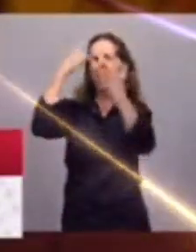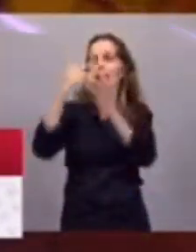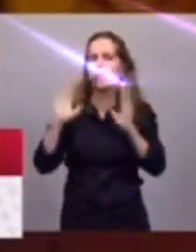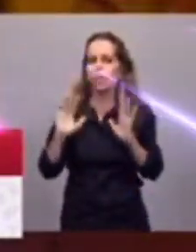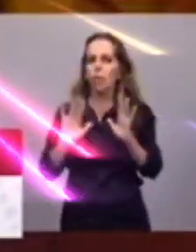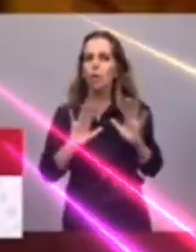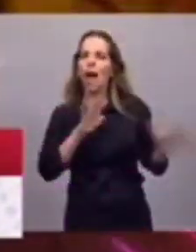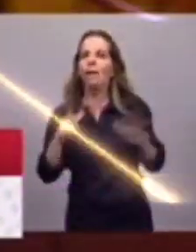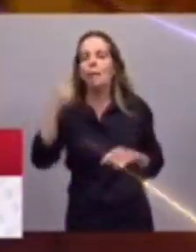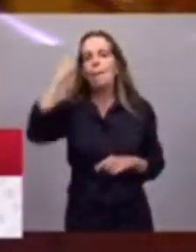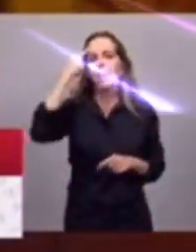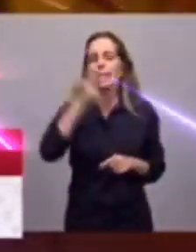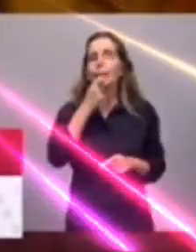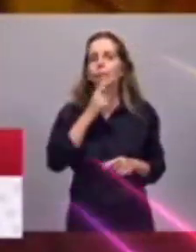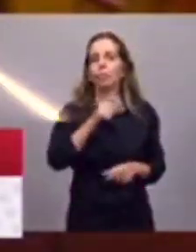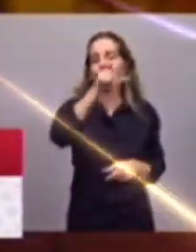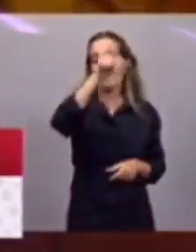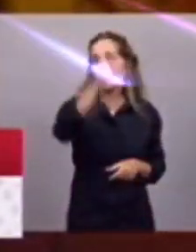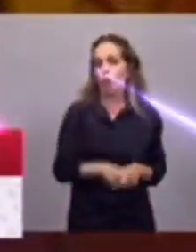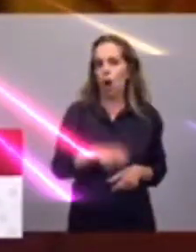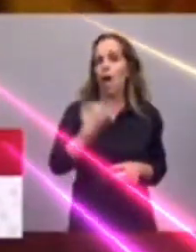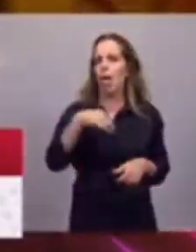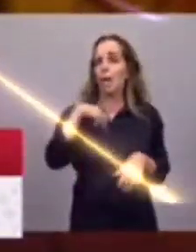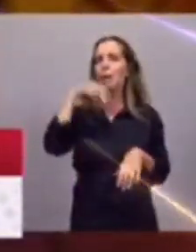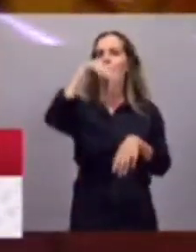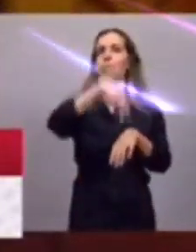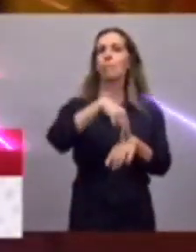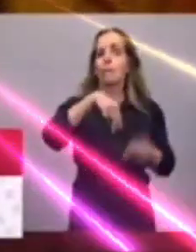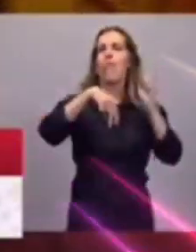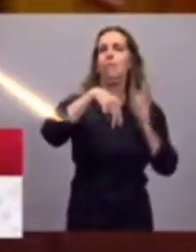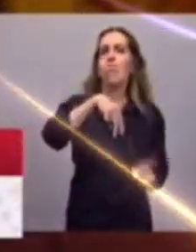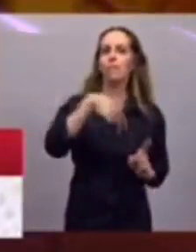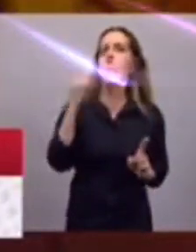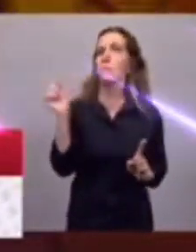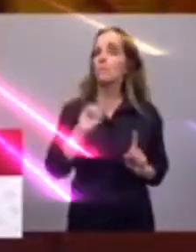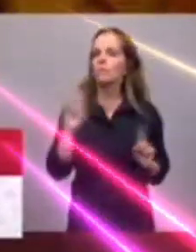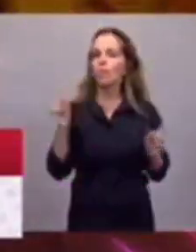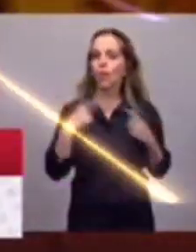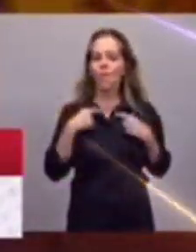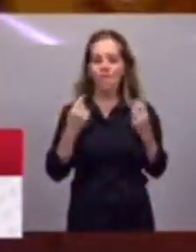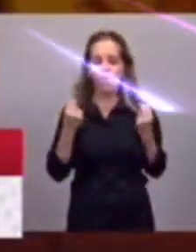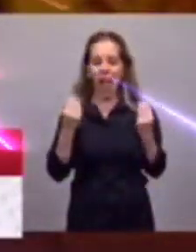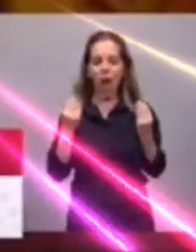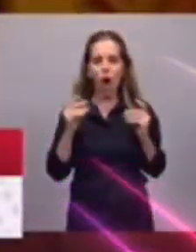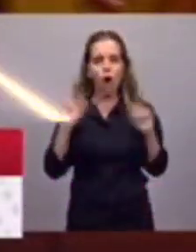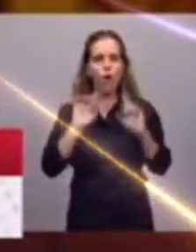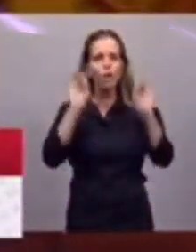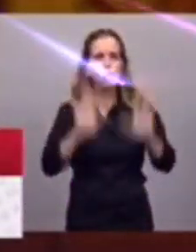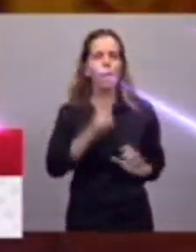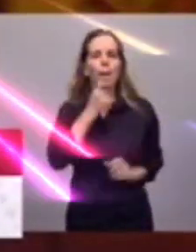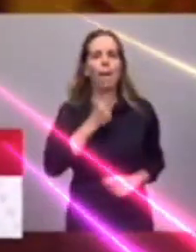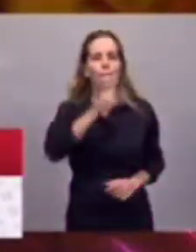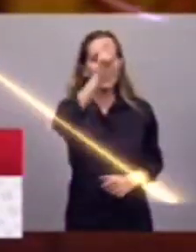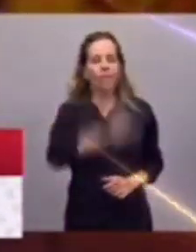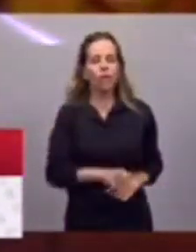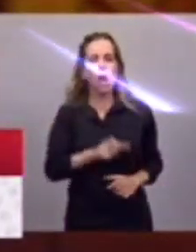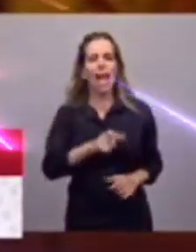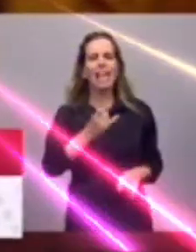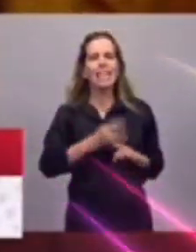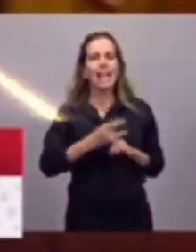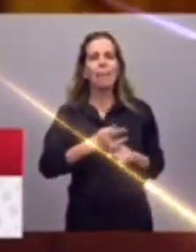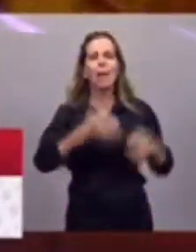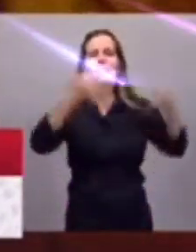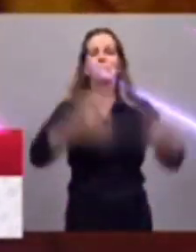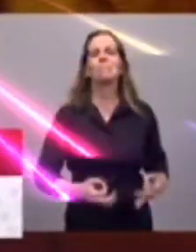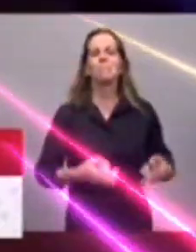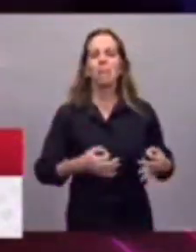bueno es permanecer de pie, pero no, el valor humano no reside en ser perfectos y estar siempre fuertes de